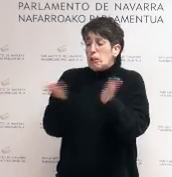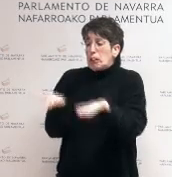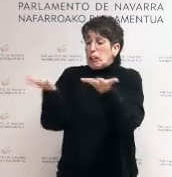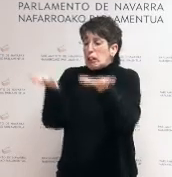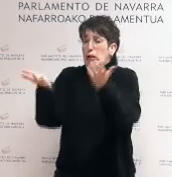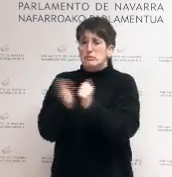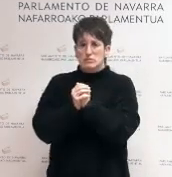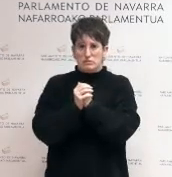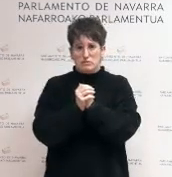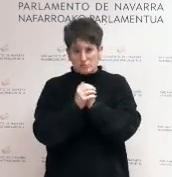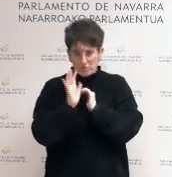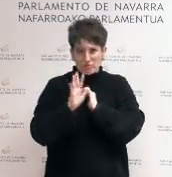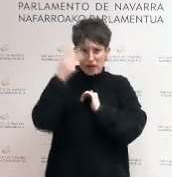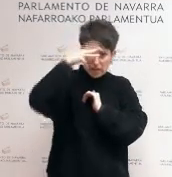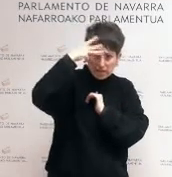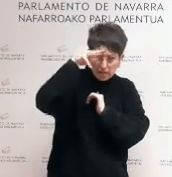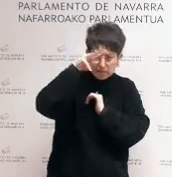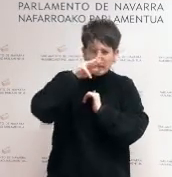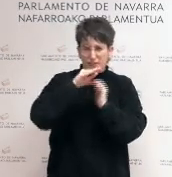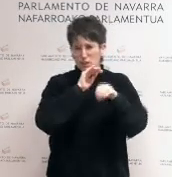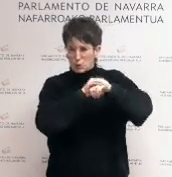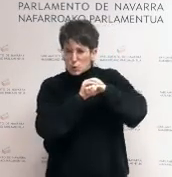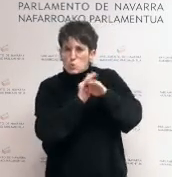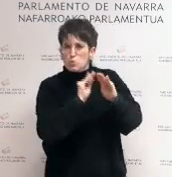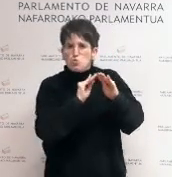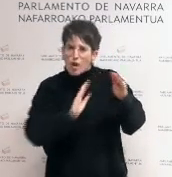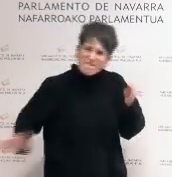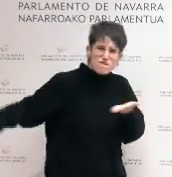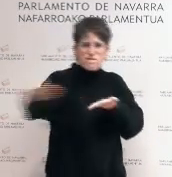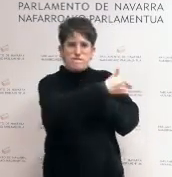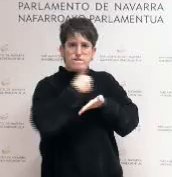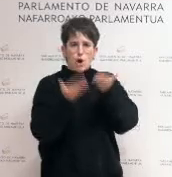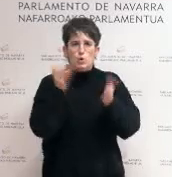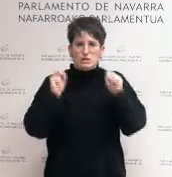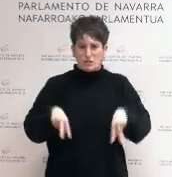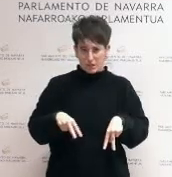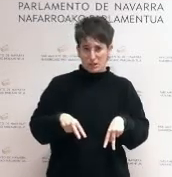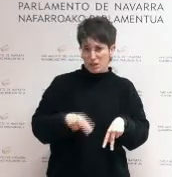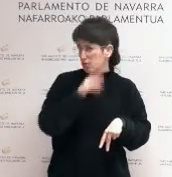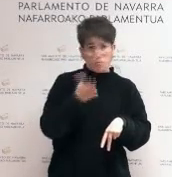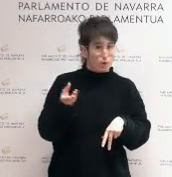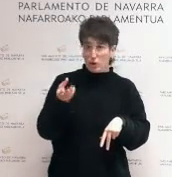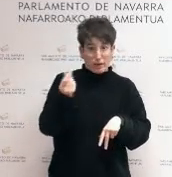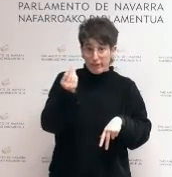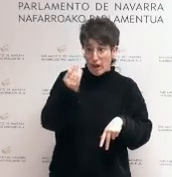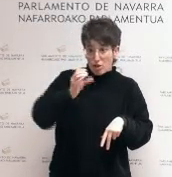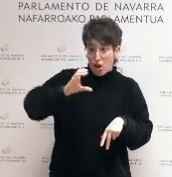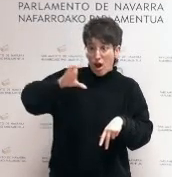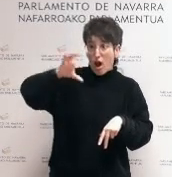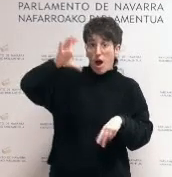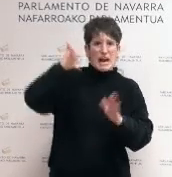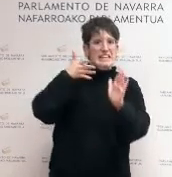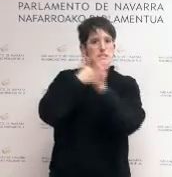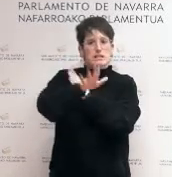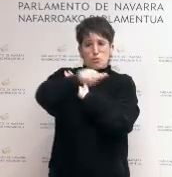siguen recaudando de manera injusta a costa de la inflación que se incrementa con el coste de la vida. Un